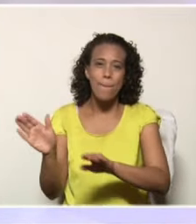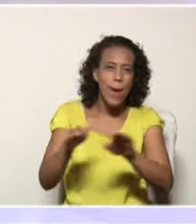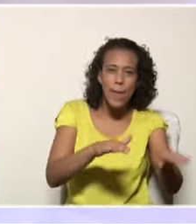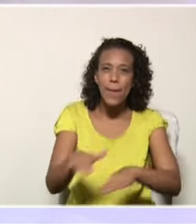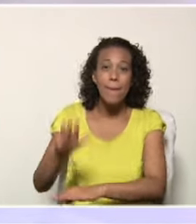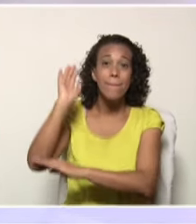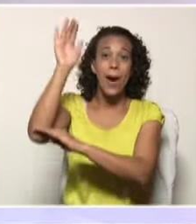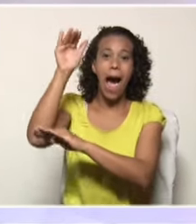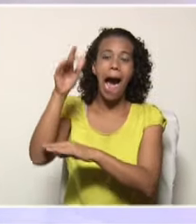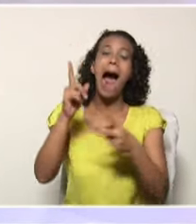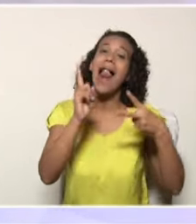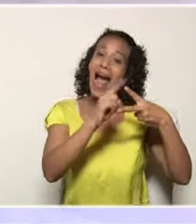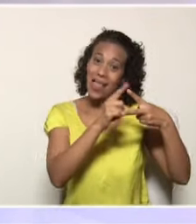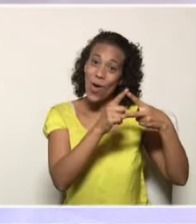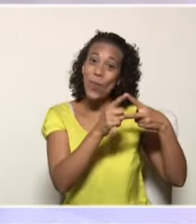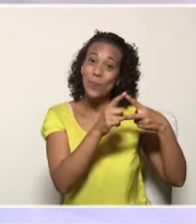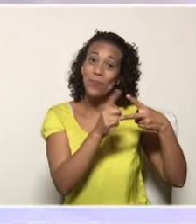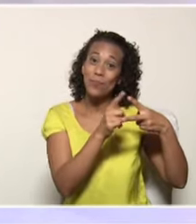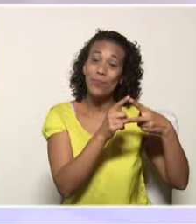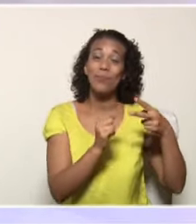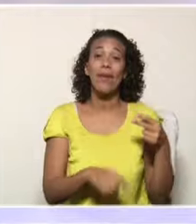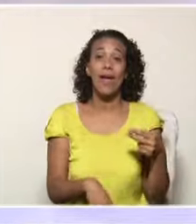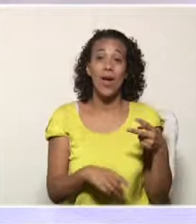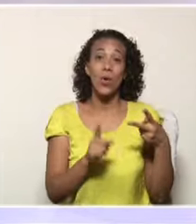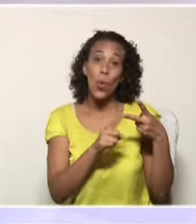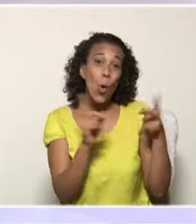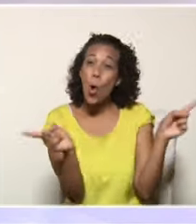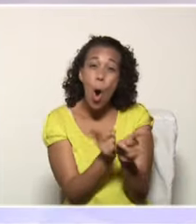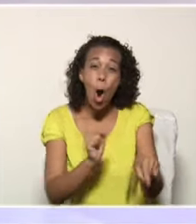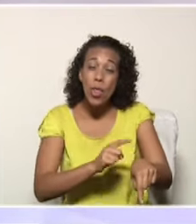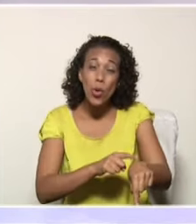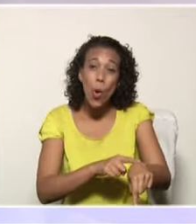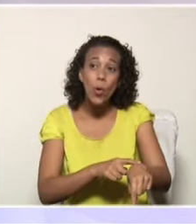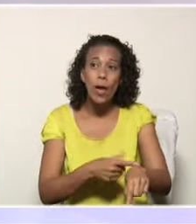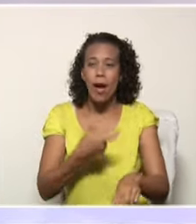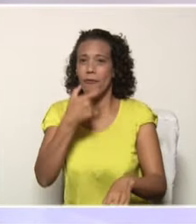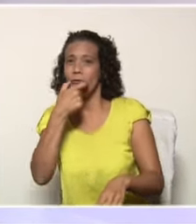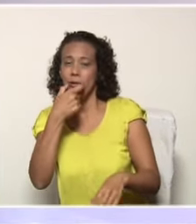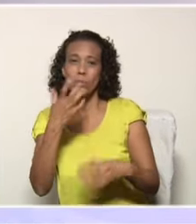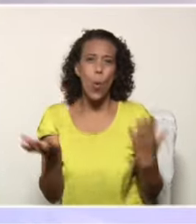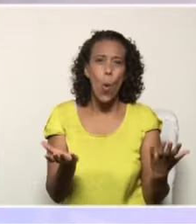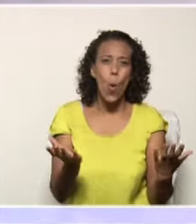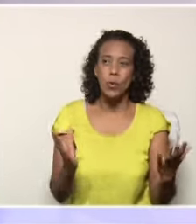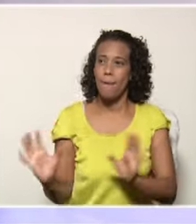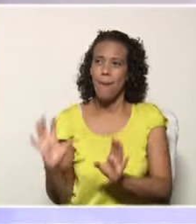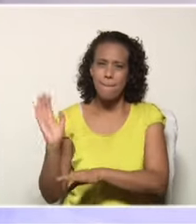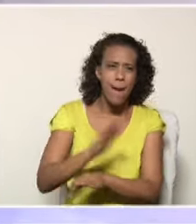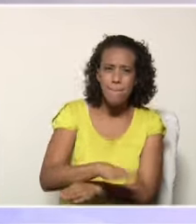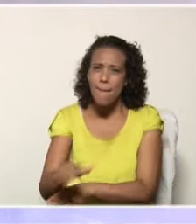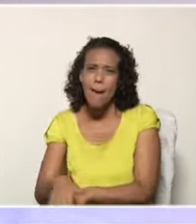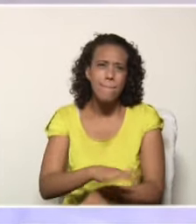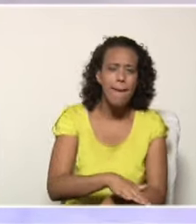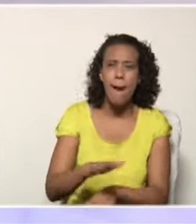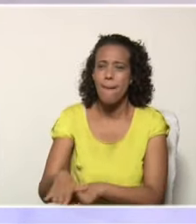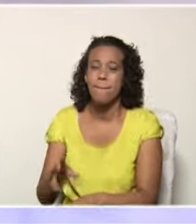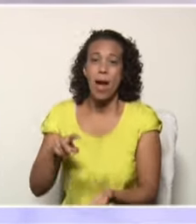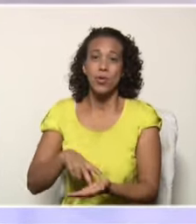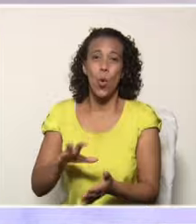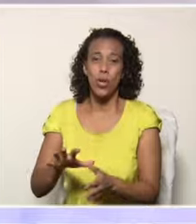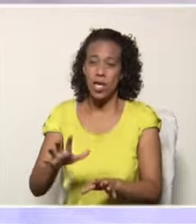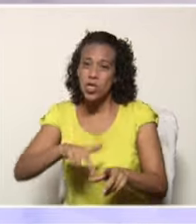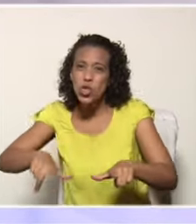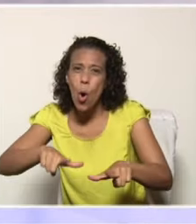tipo anaeróbica, es rápida. Pero si viene el piloto driblando el balón, se para en